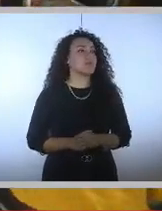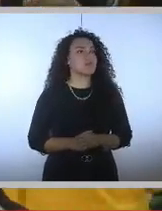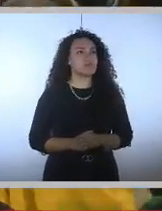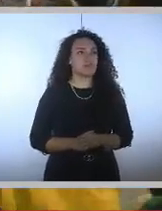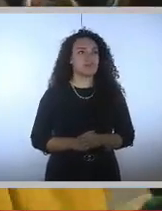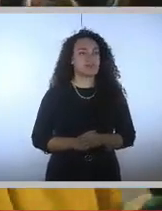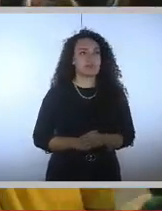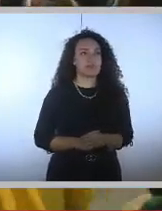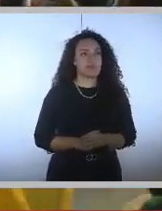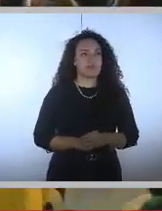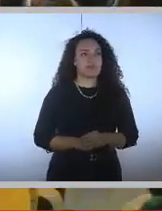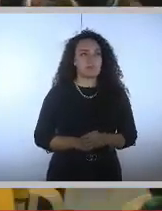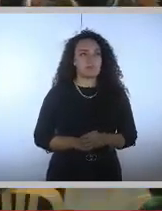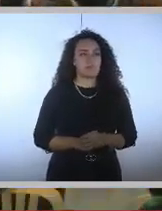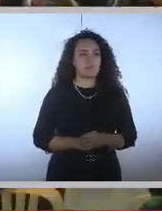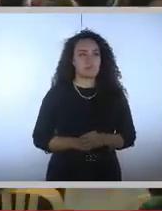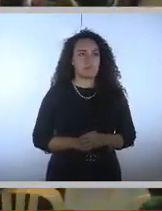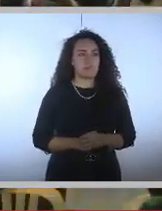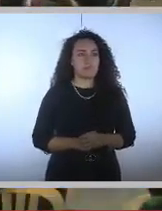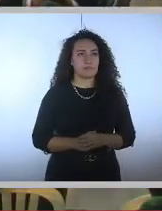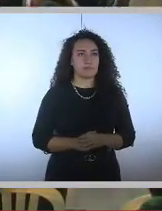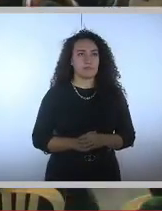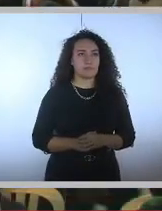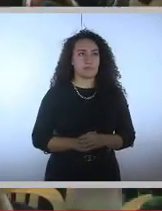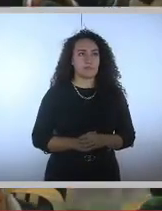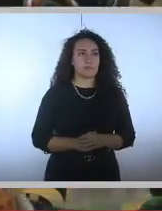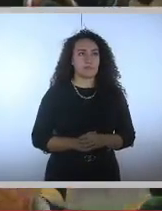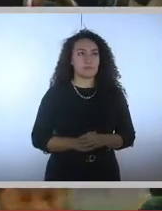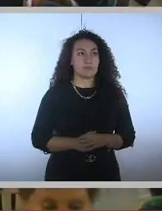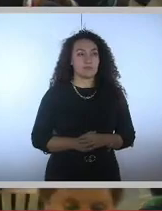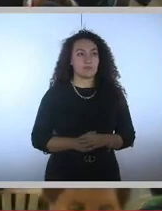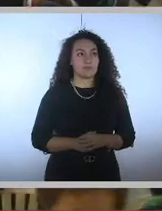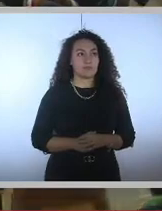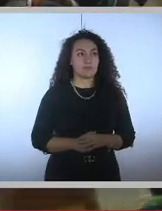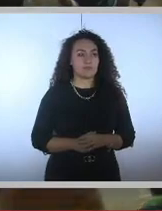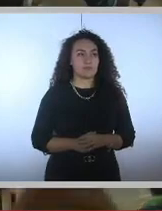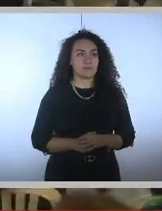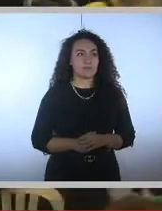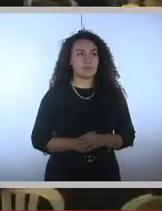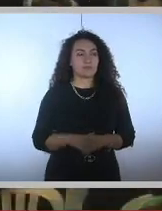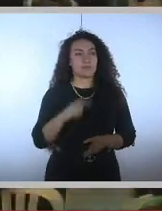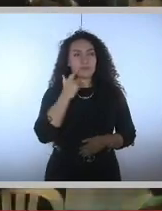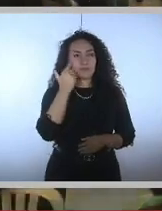¿Necesitan esto? Comienza, comienza, por favor. Hola, hola, sí.